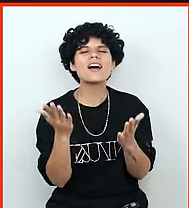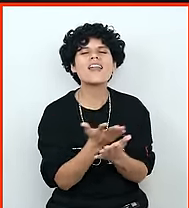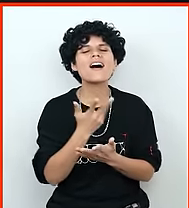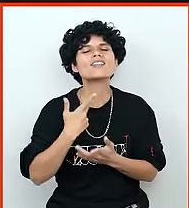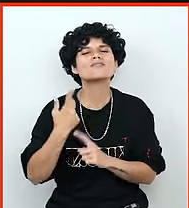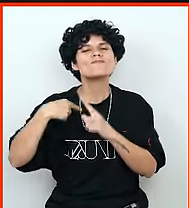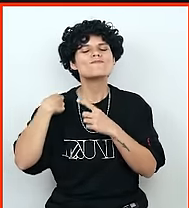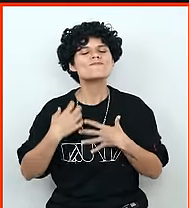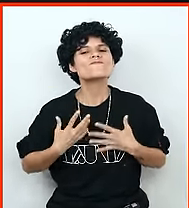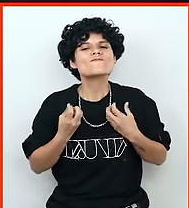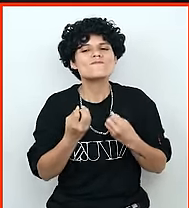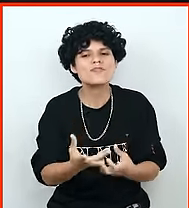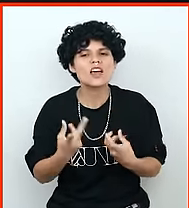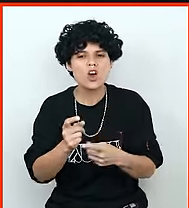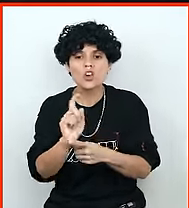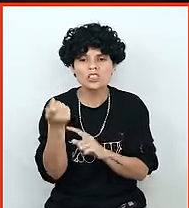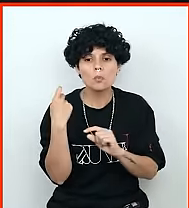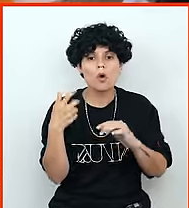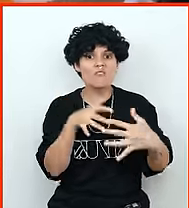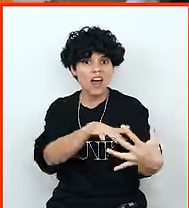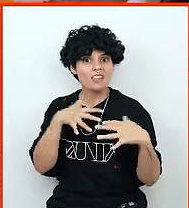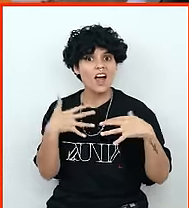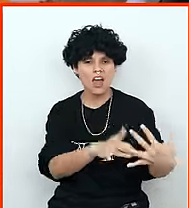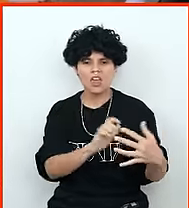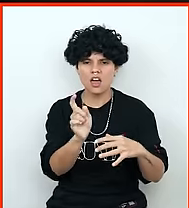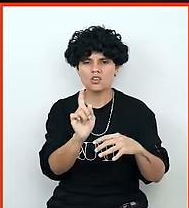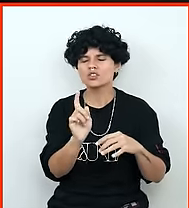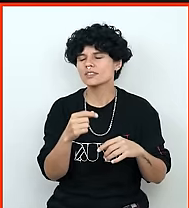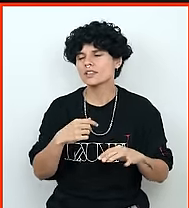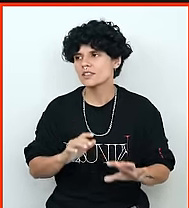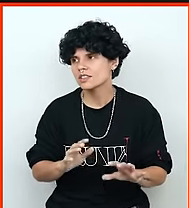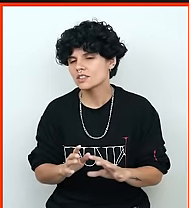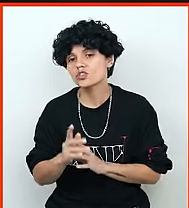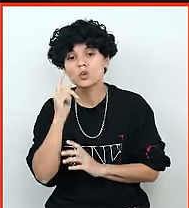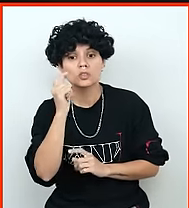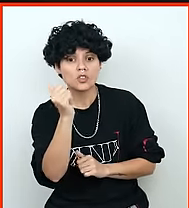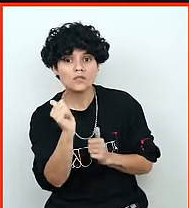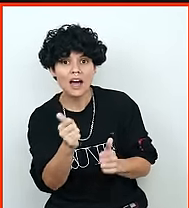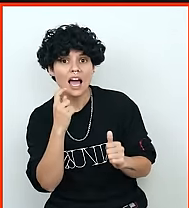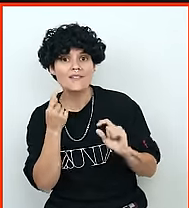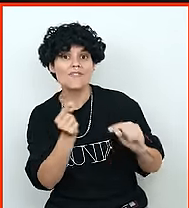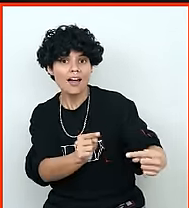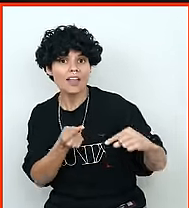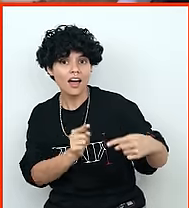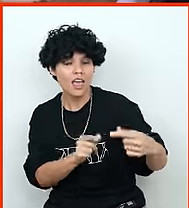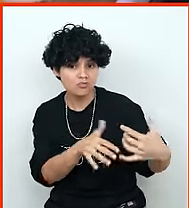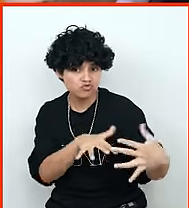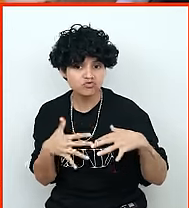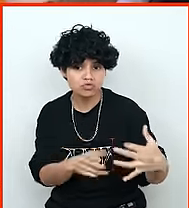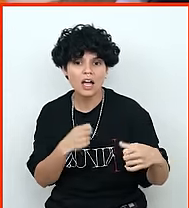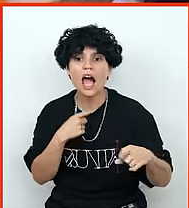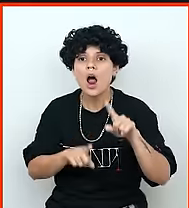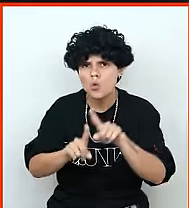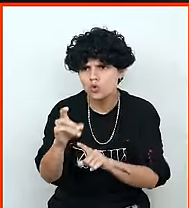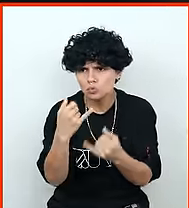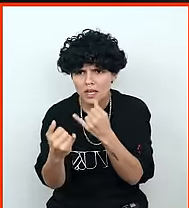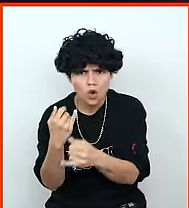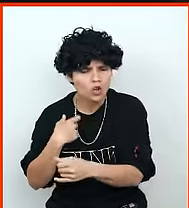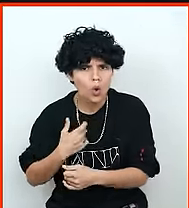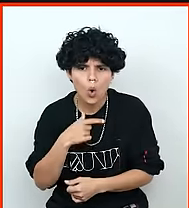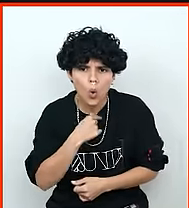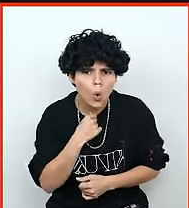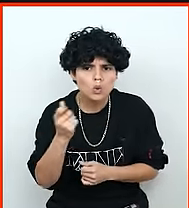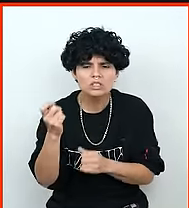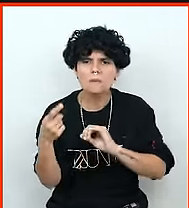freestyle, ¿cachai? No soy mucho de batalla, no me gusta la idea de destruir una persona. No tengo nada con o sea, encuentro acá el formato de batalla y respeto caleta a mi hermano, tengo muchos